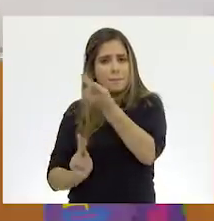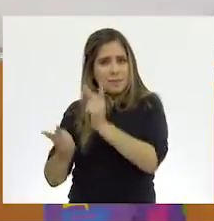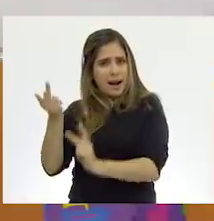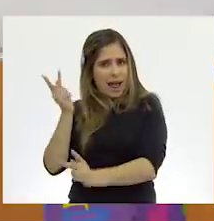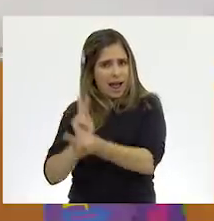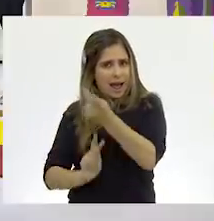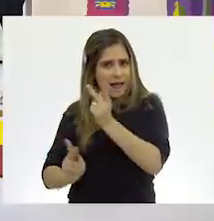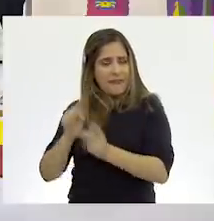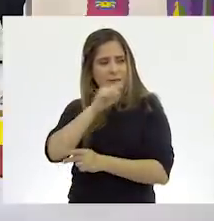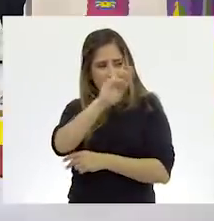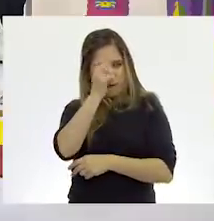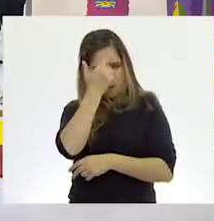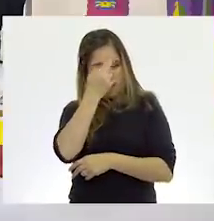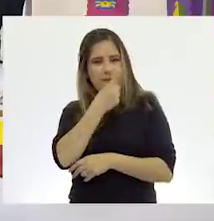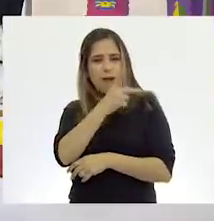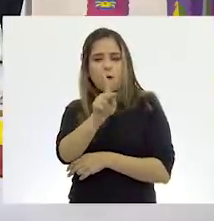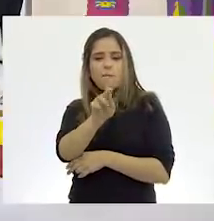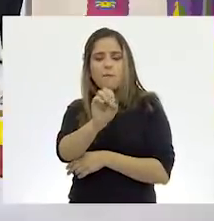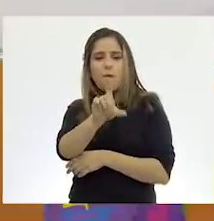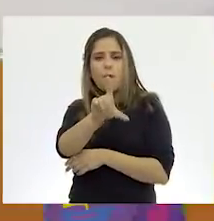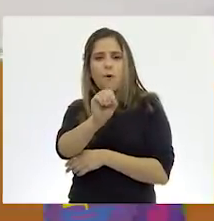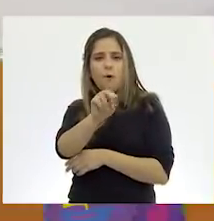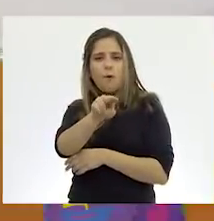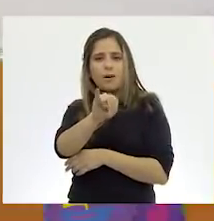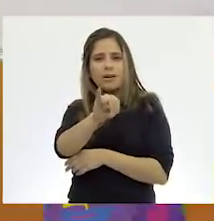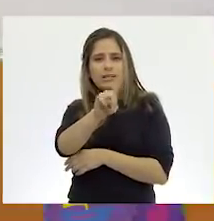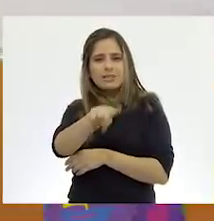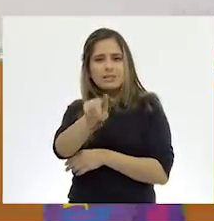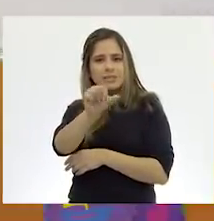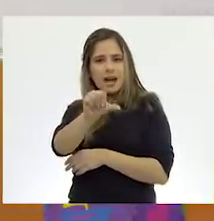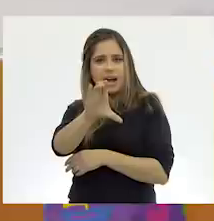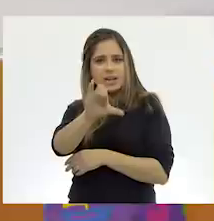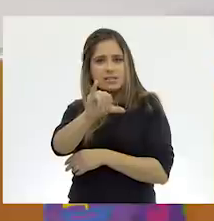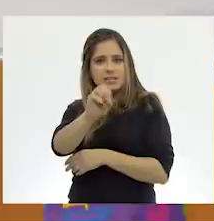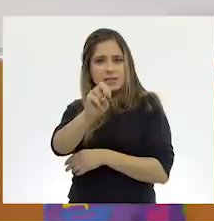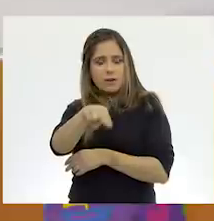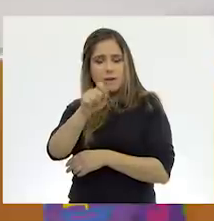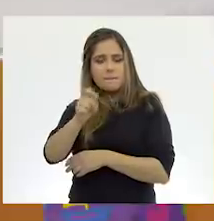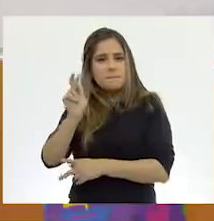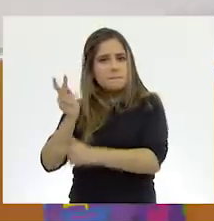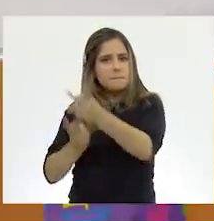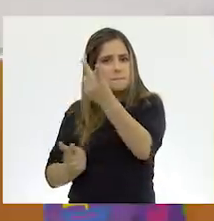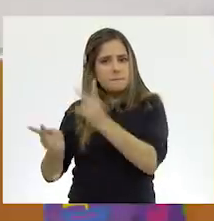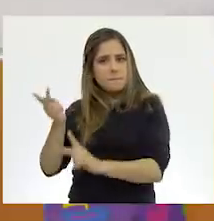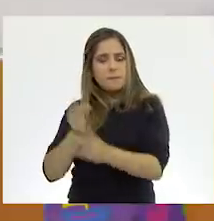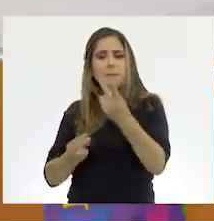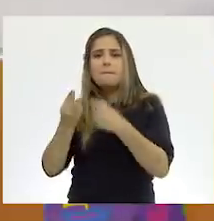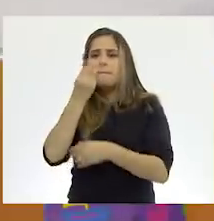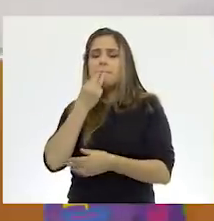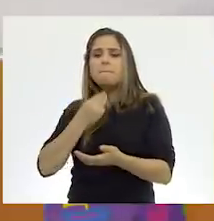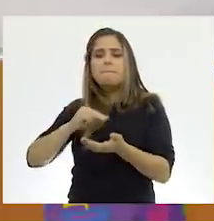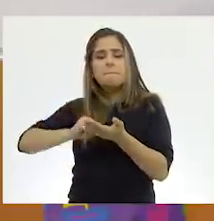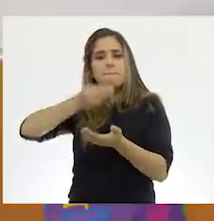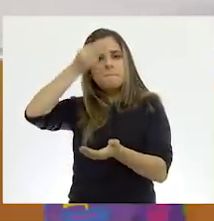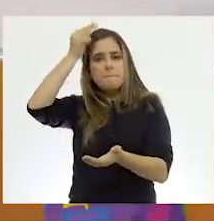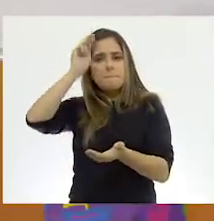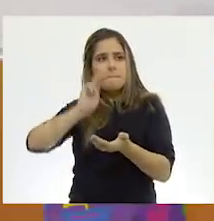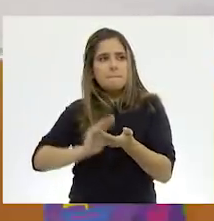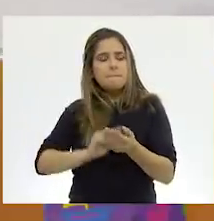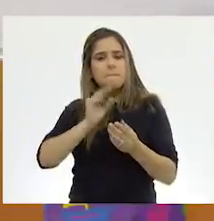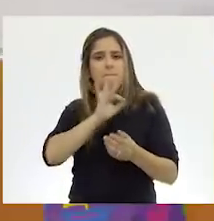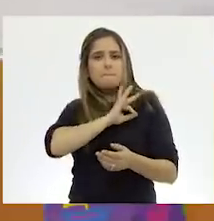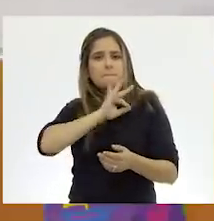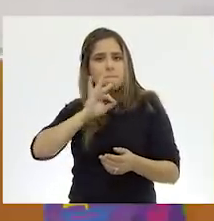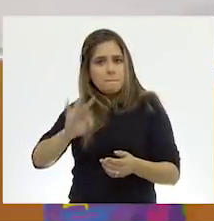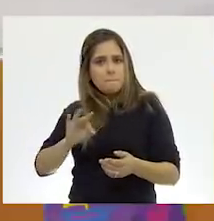polinización. Sí, por supuesto. Entonces, fíjate cómo el tema que estamos viendo y con la lectura de las abejas podemos ver un poquito más